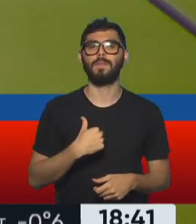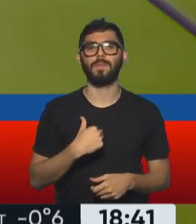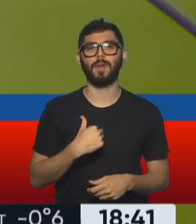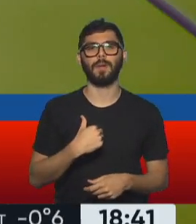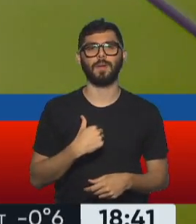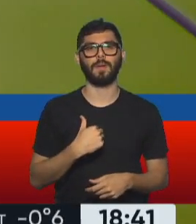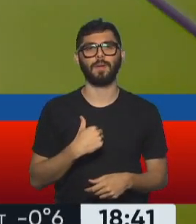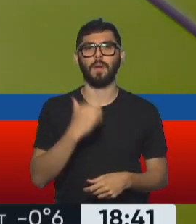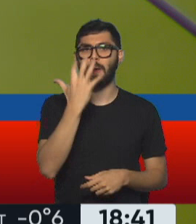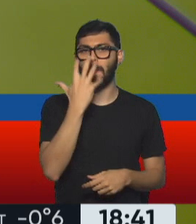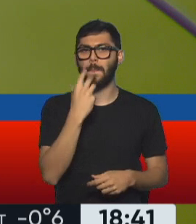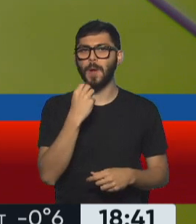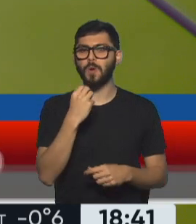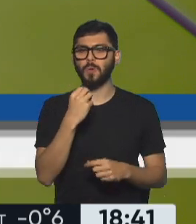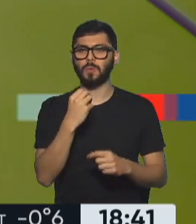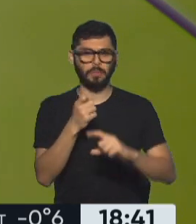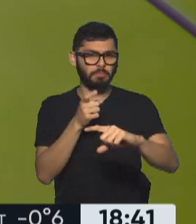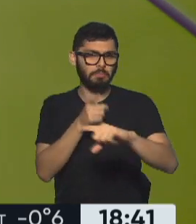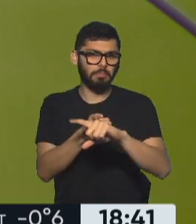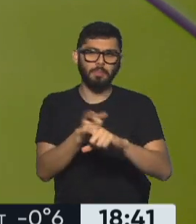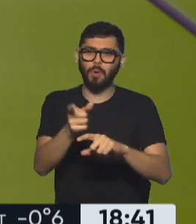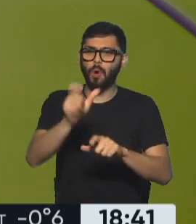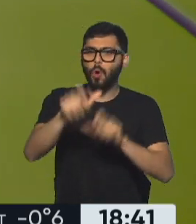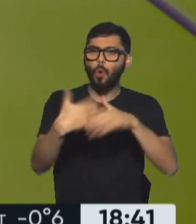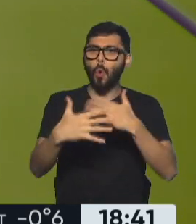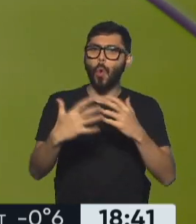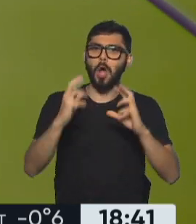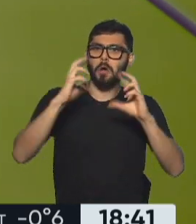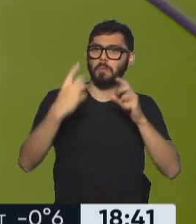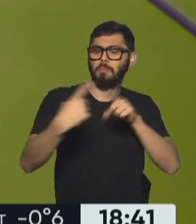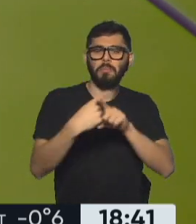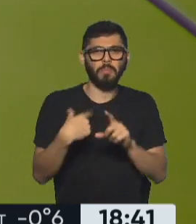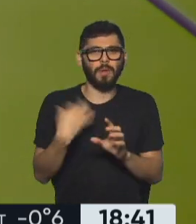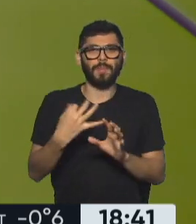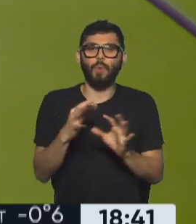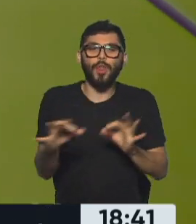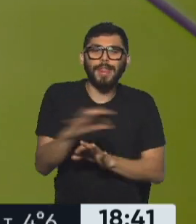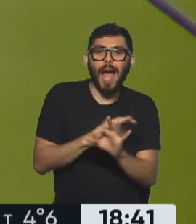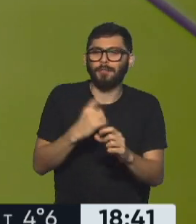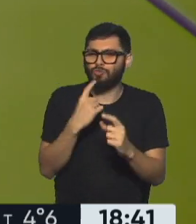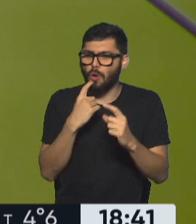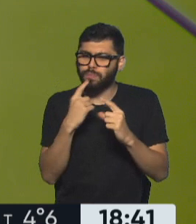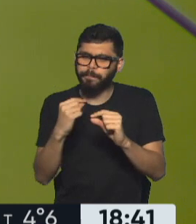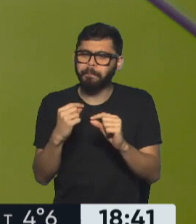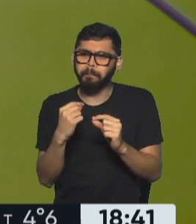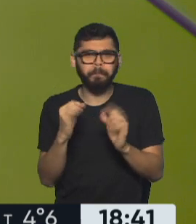Me gusta confrontarme, no tengo miedo a la confrontación con el jugador de fútbol, a nivel táctico, técnico,